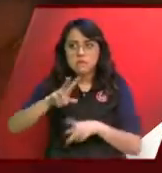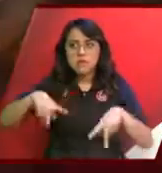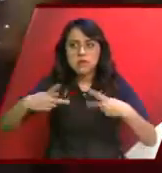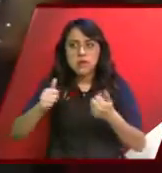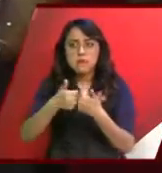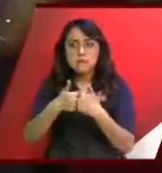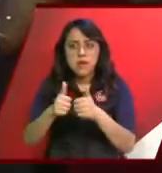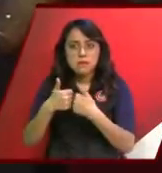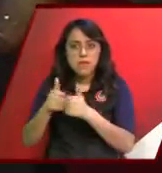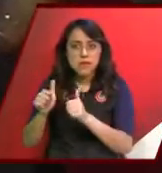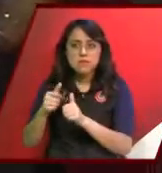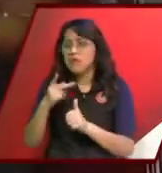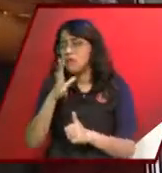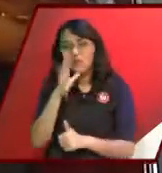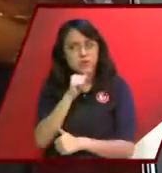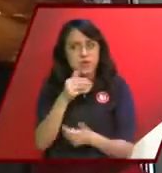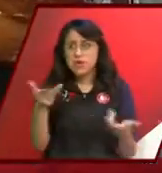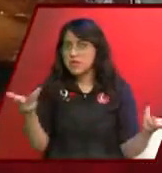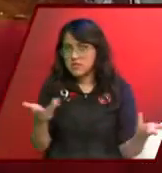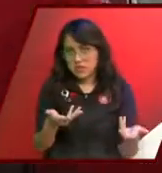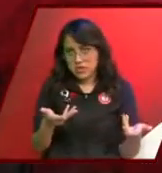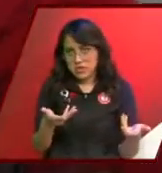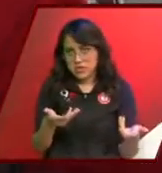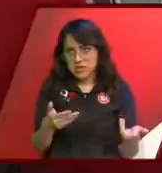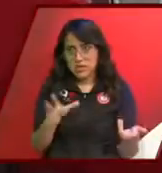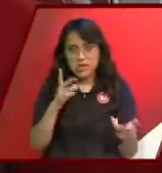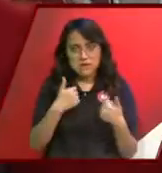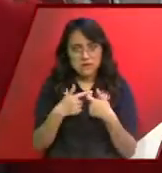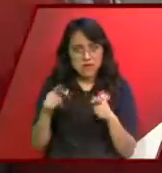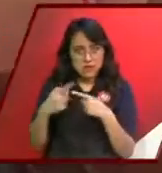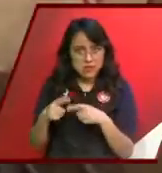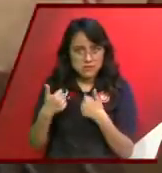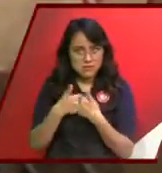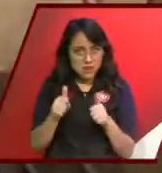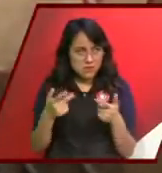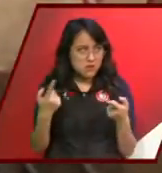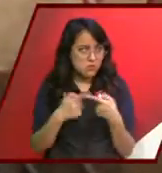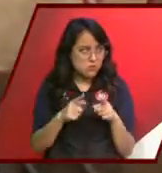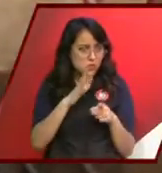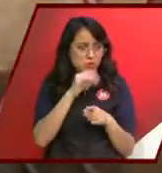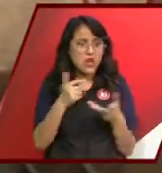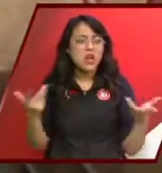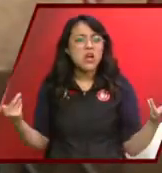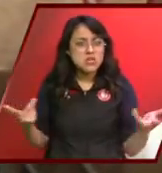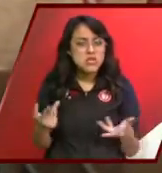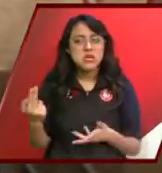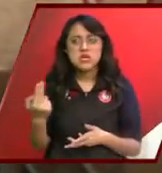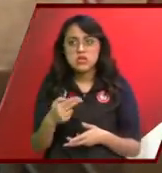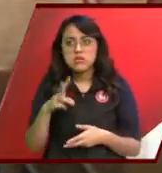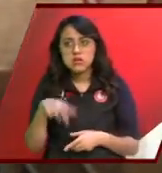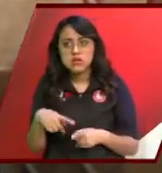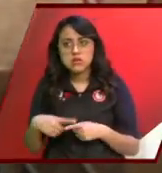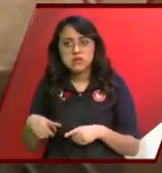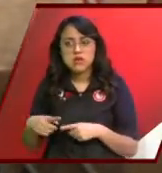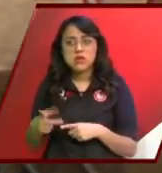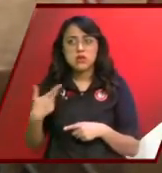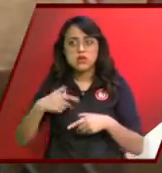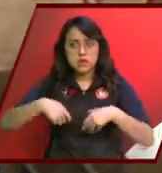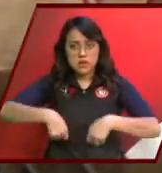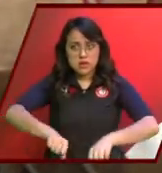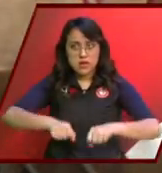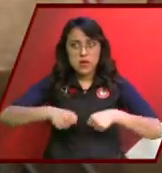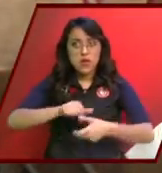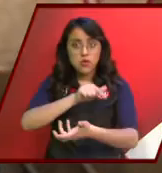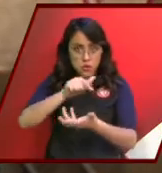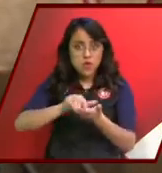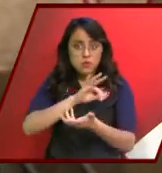pero los ingresos son insuficientes. La señora María tiene una petición. Ahorita necesita una cama de masajes. Yo ya tengo el